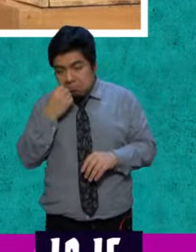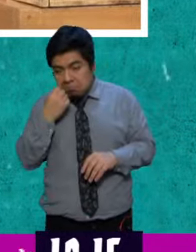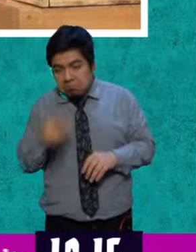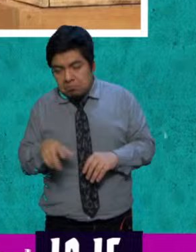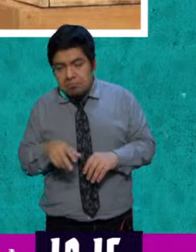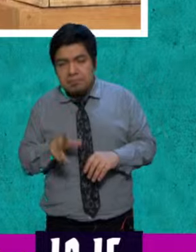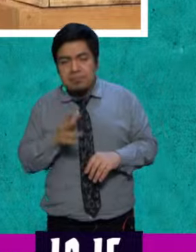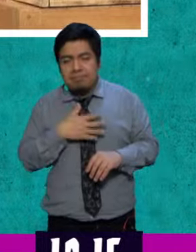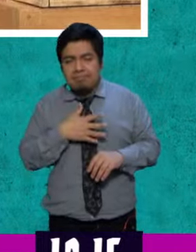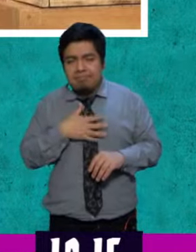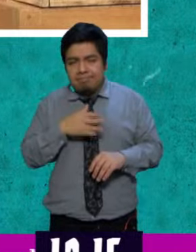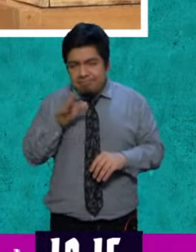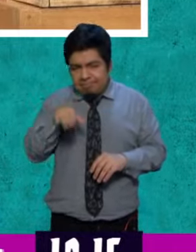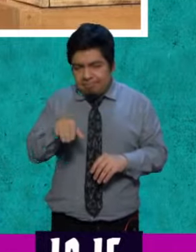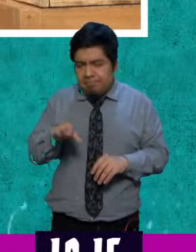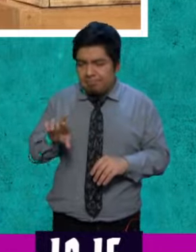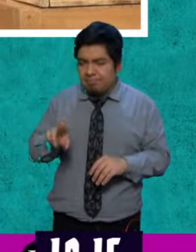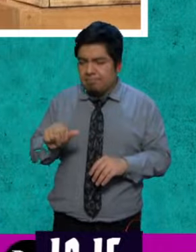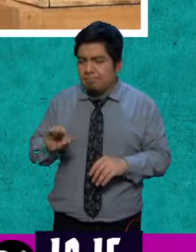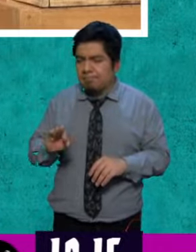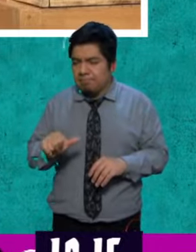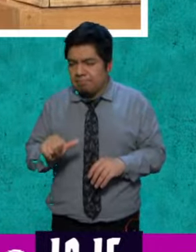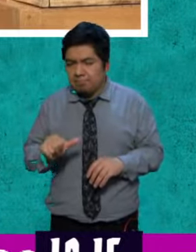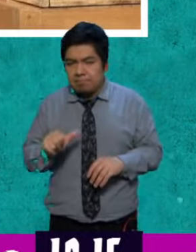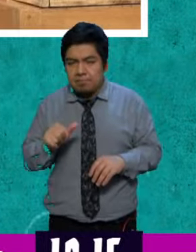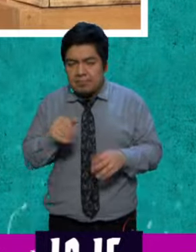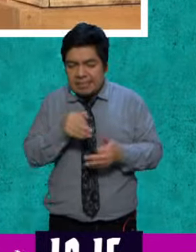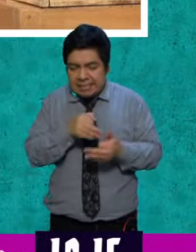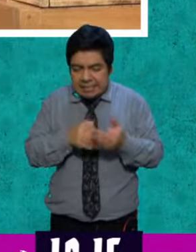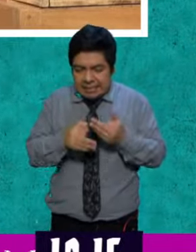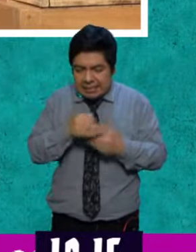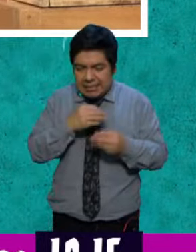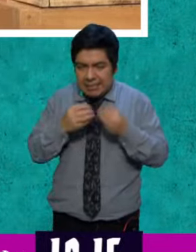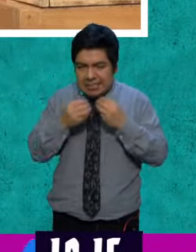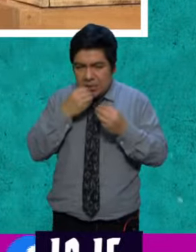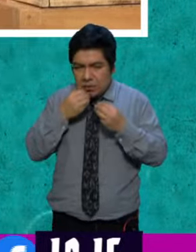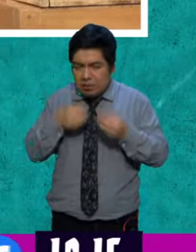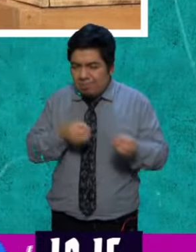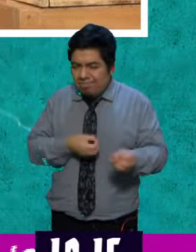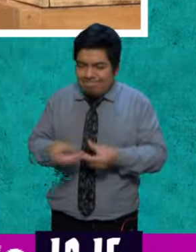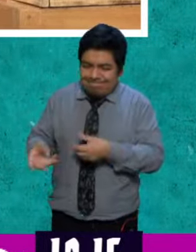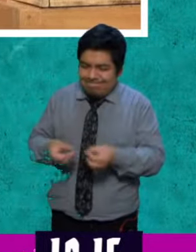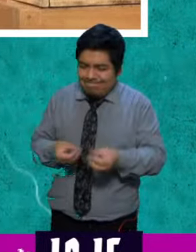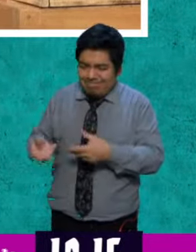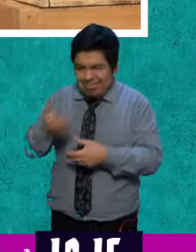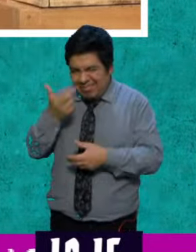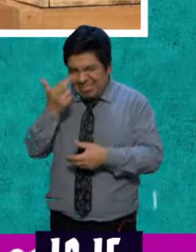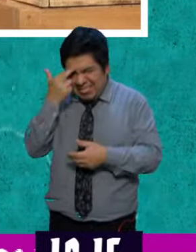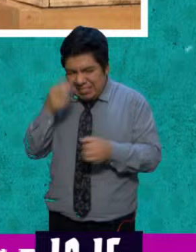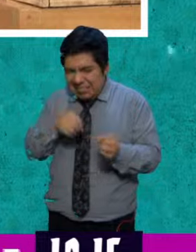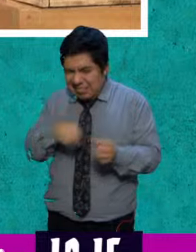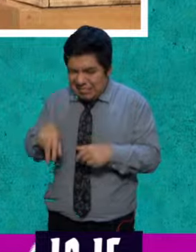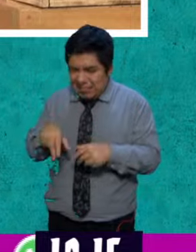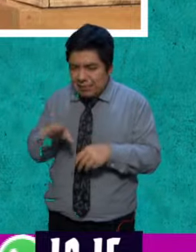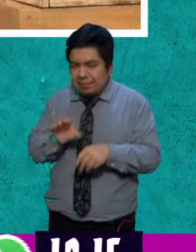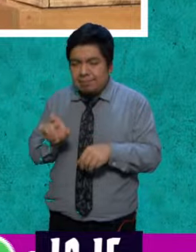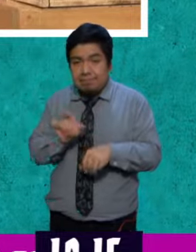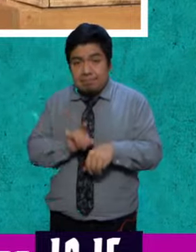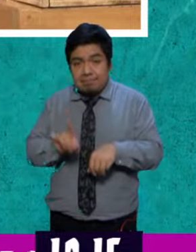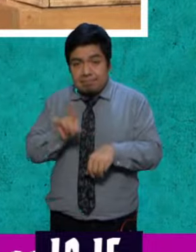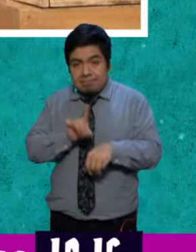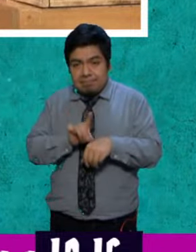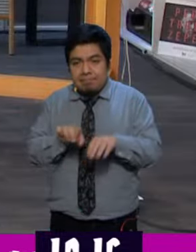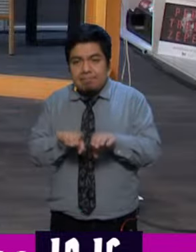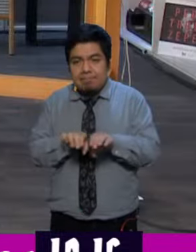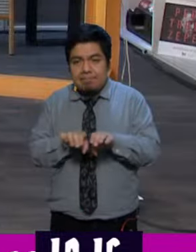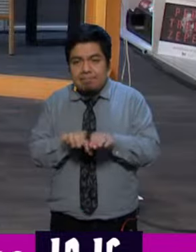Lo que yo le tiraría a mi querido Rafa es a toda esa comida que se desperdicia. El día en el que la humanidad encuentre